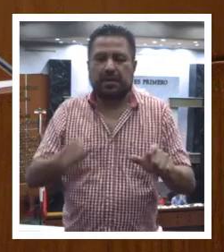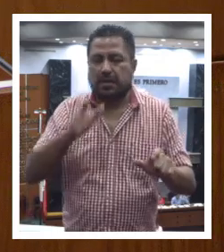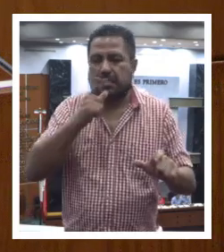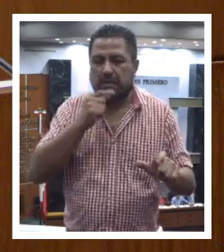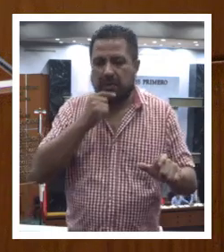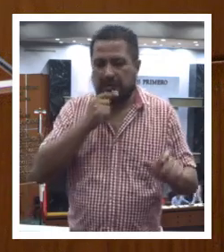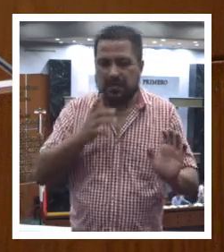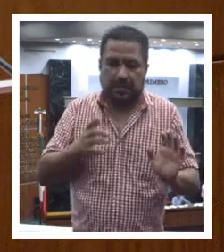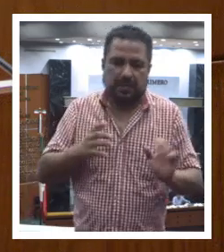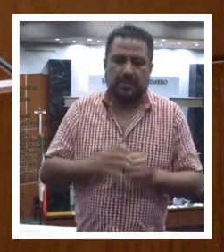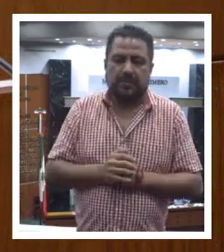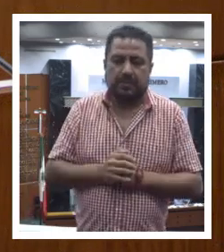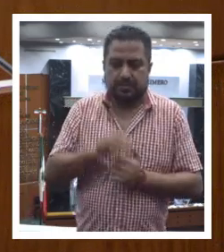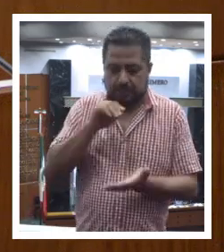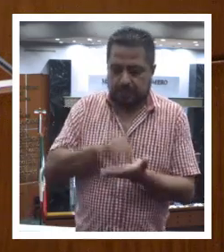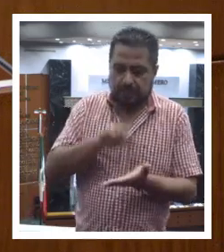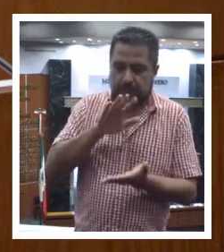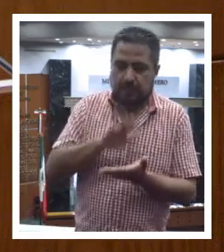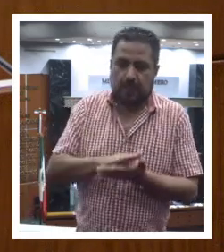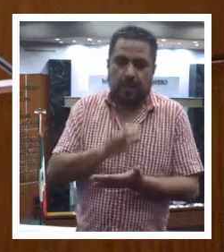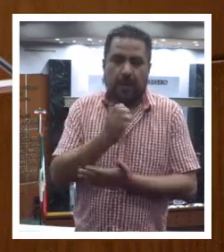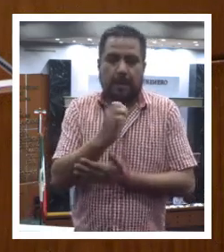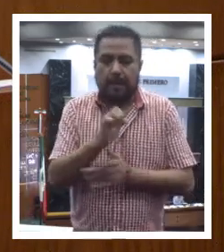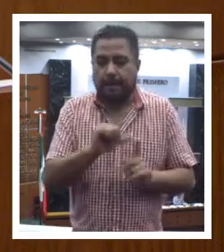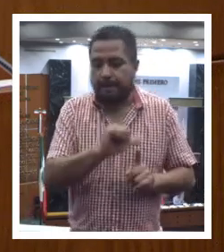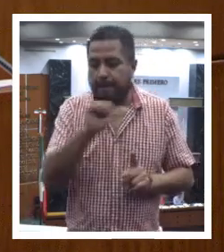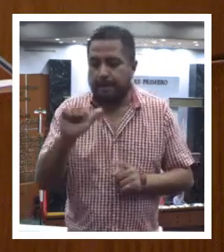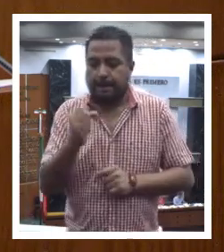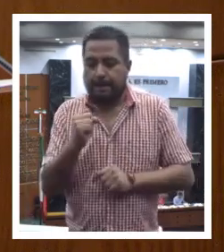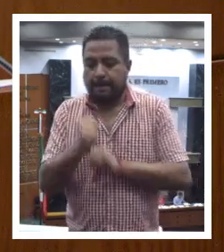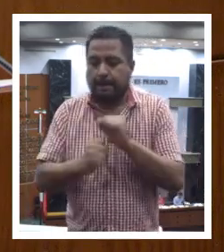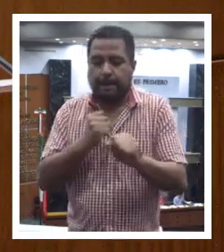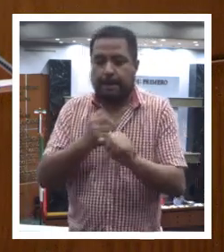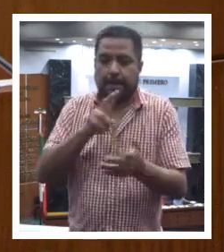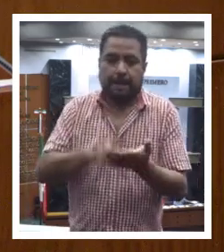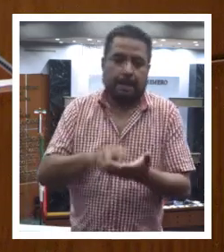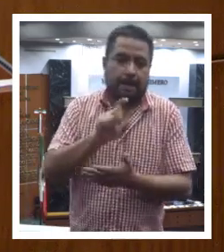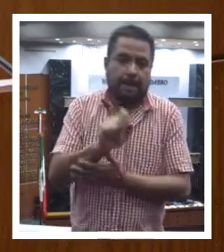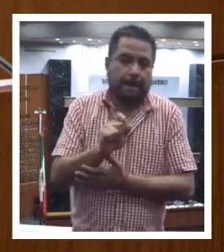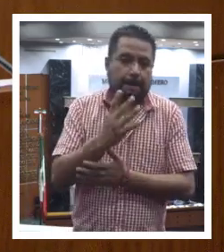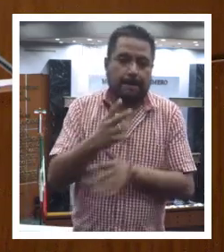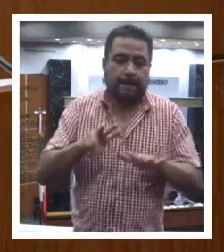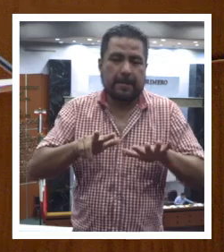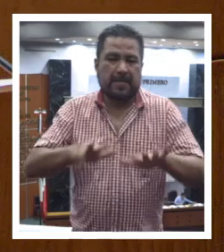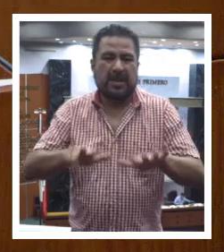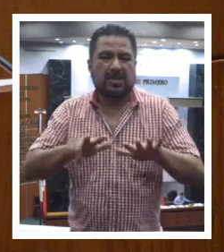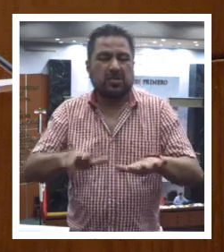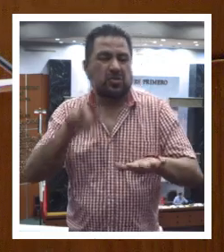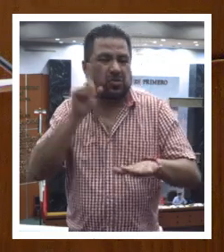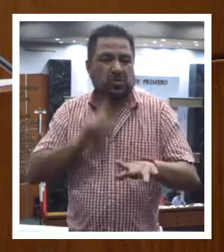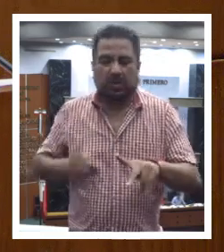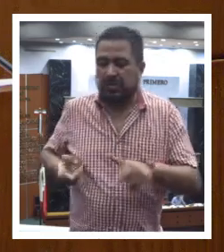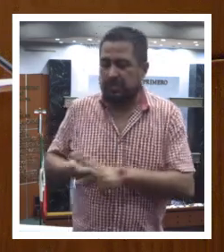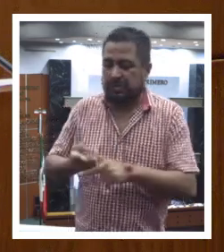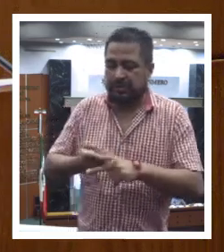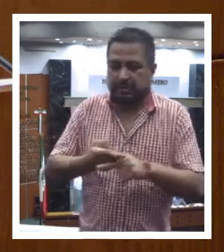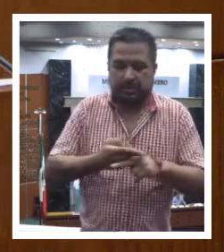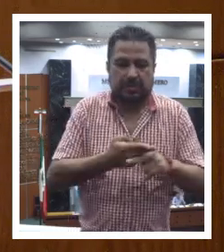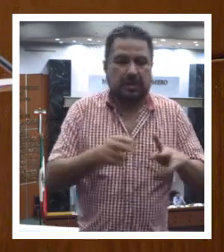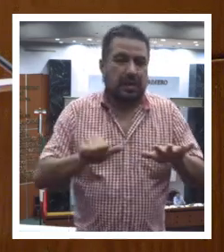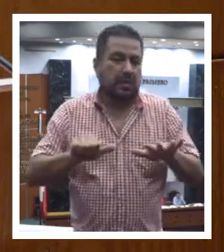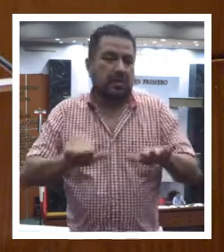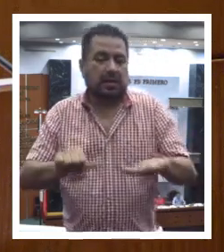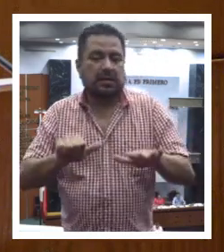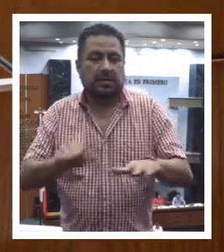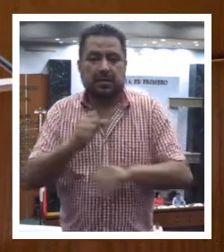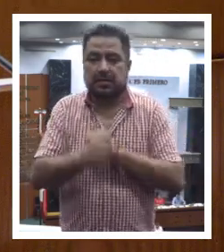Pública, registró de enero a septiembre del 2024 18 víctimas de feminicidio y 16